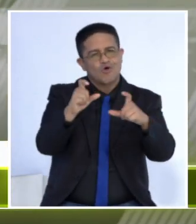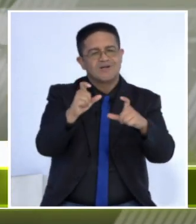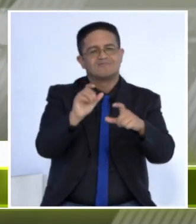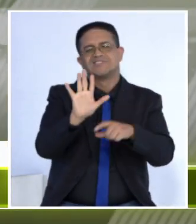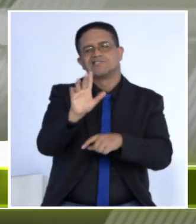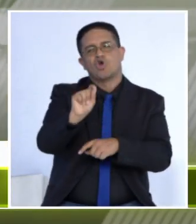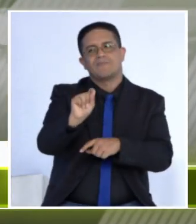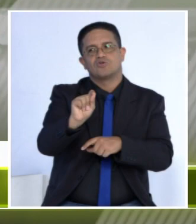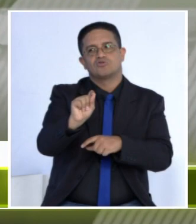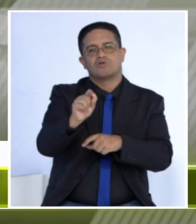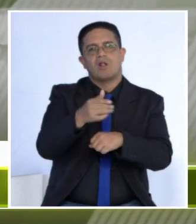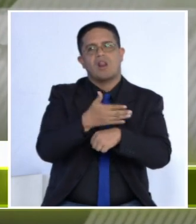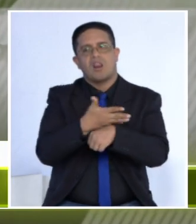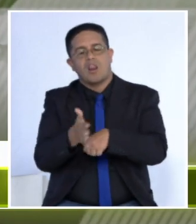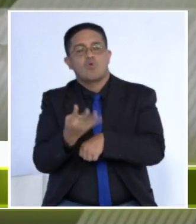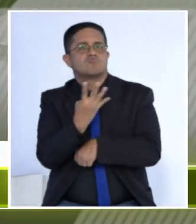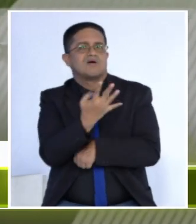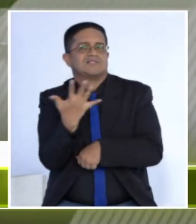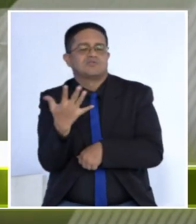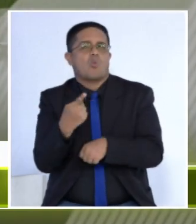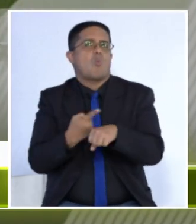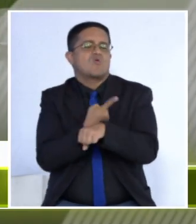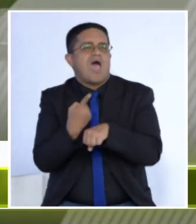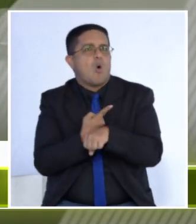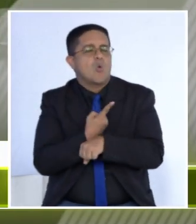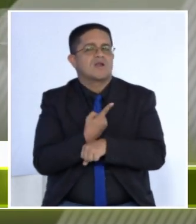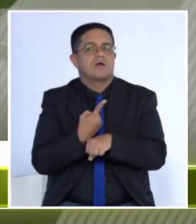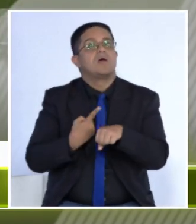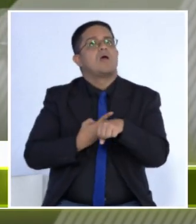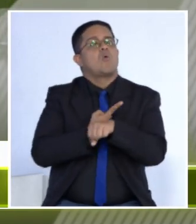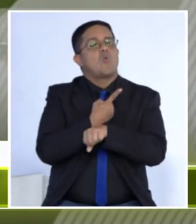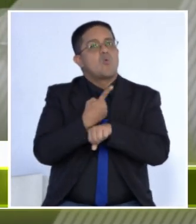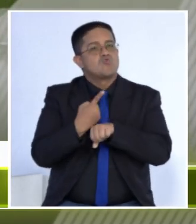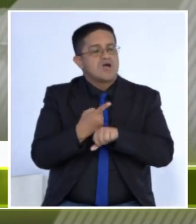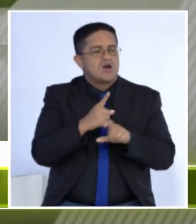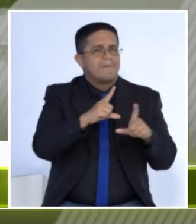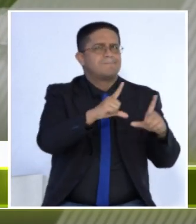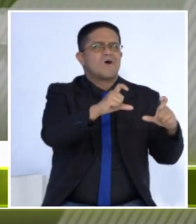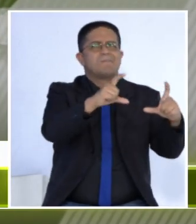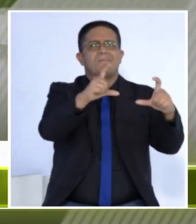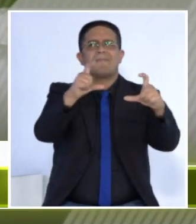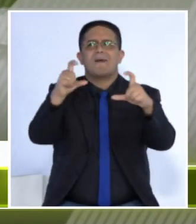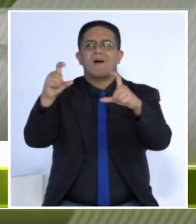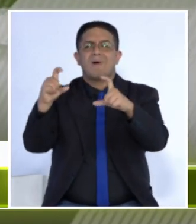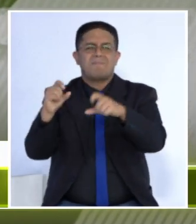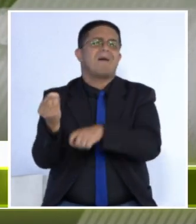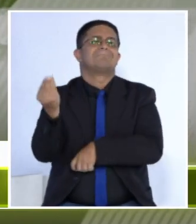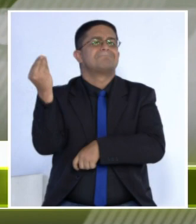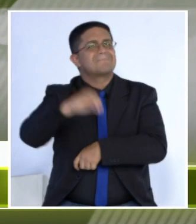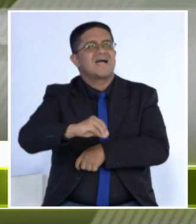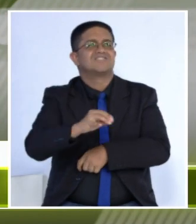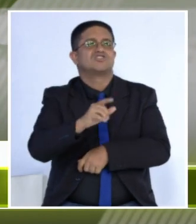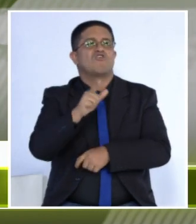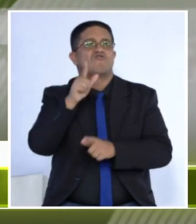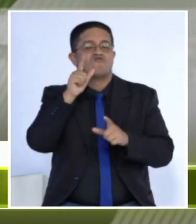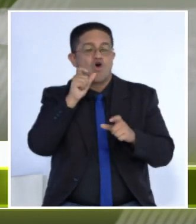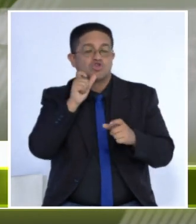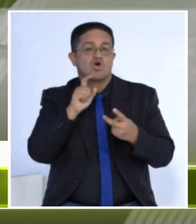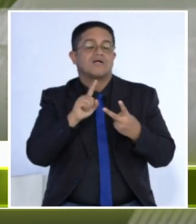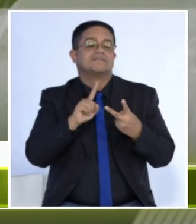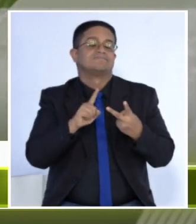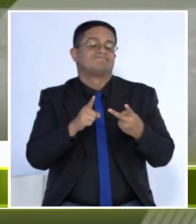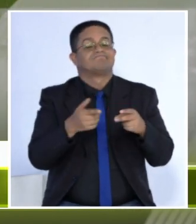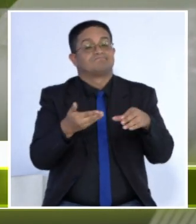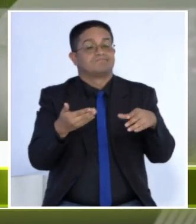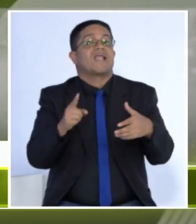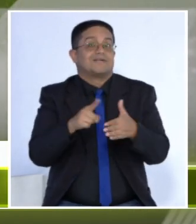que te contrate un fotógrafo durante 1 hora. Durante 1 hora, evidentemente, toma más fotos. Y además, la tomografía